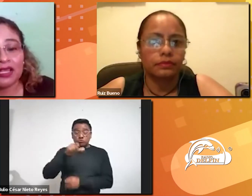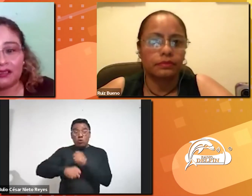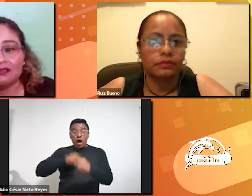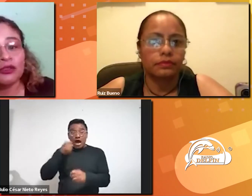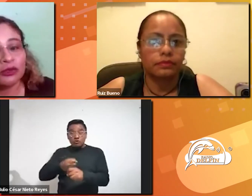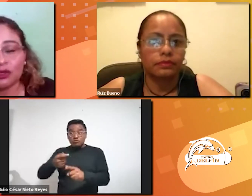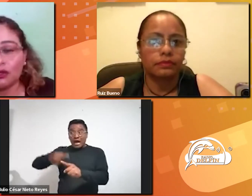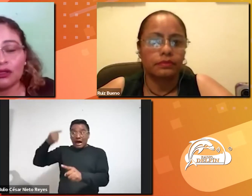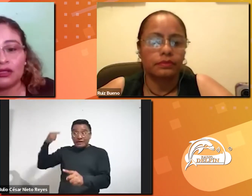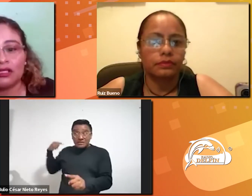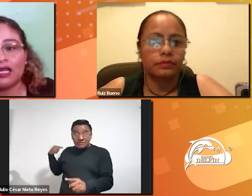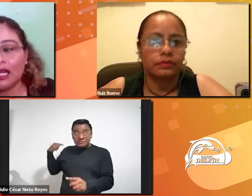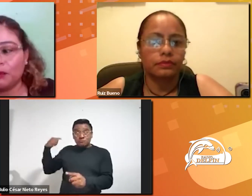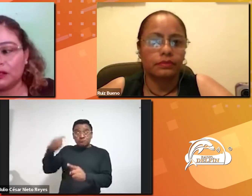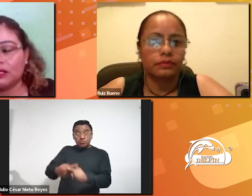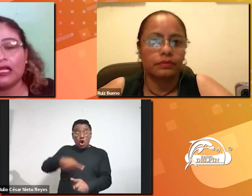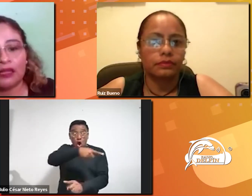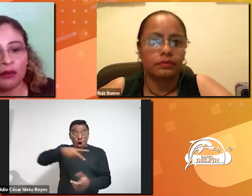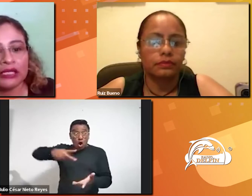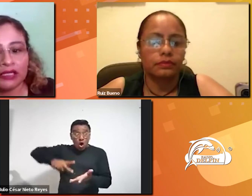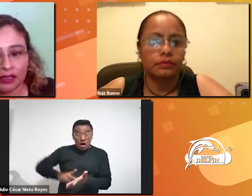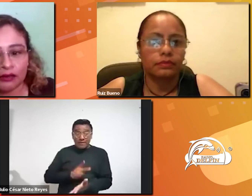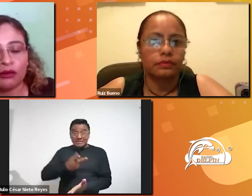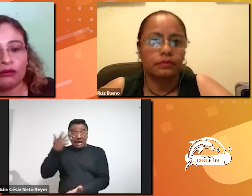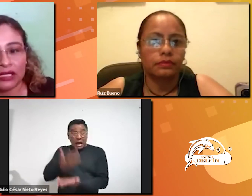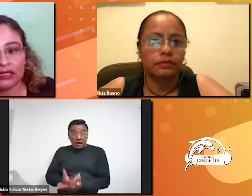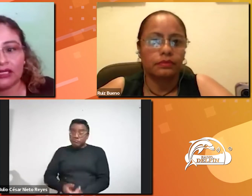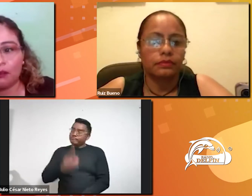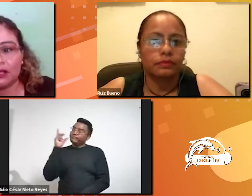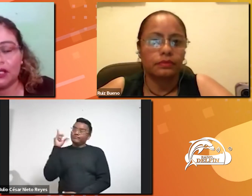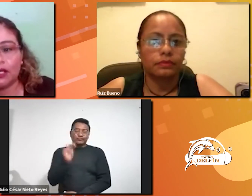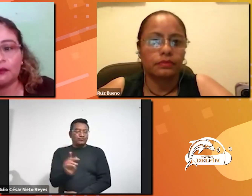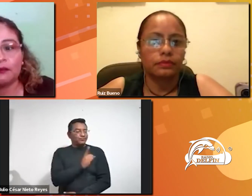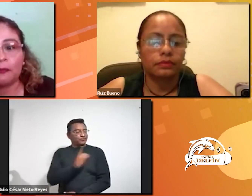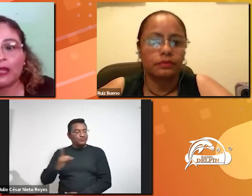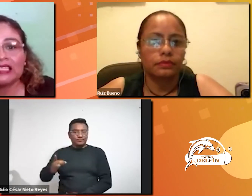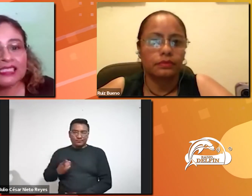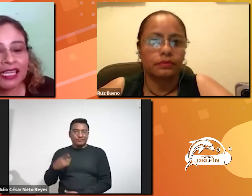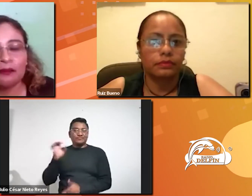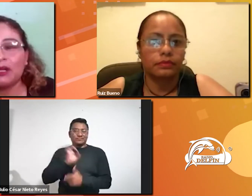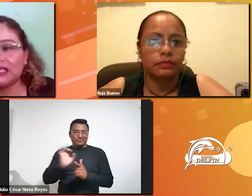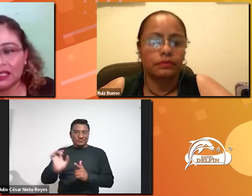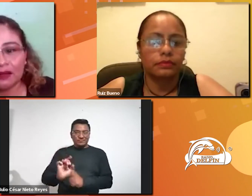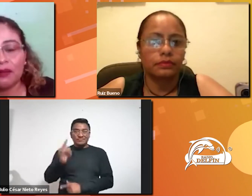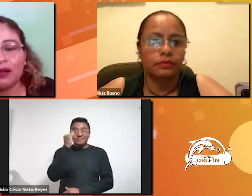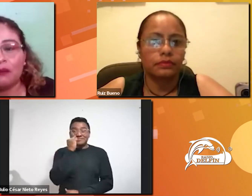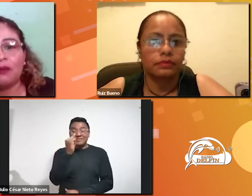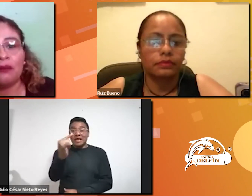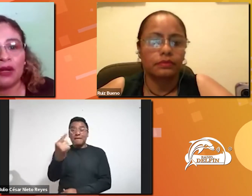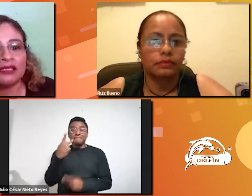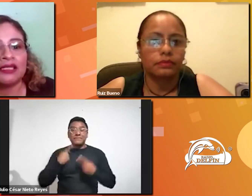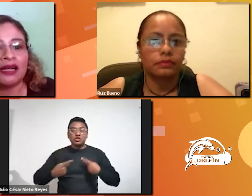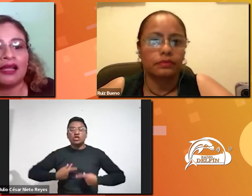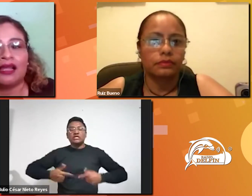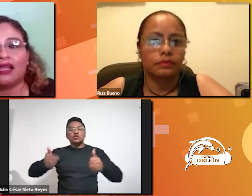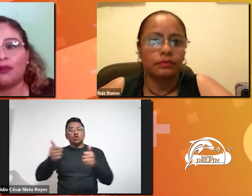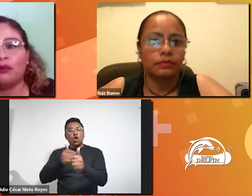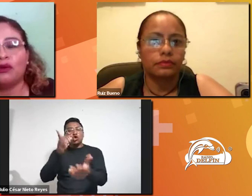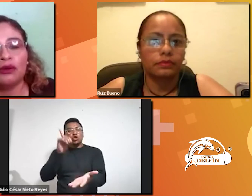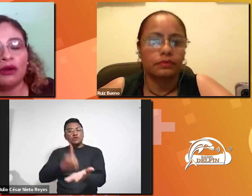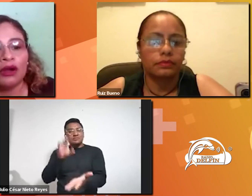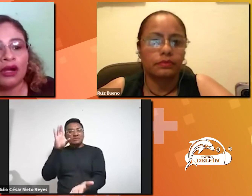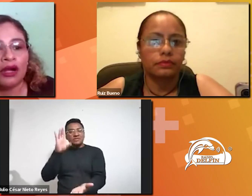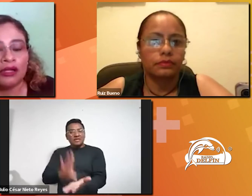es verdad, nosotros, las personas que hemos adquirido una discapacidad, siempre, siempre vamos a estar